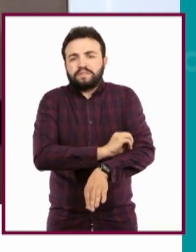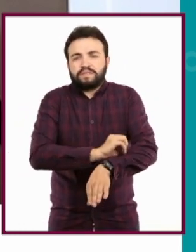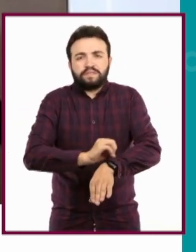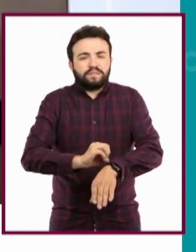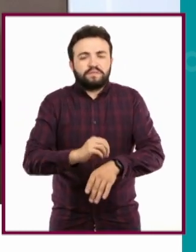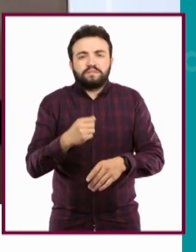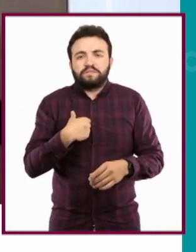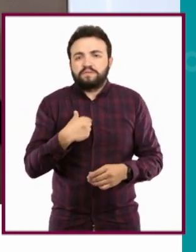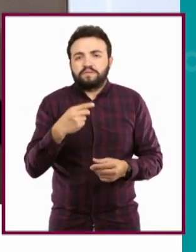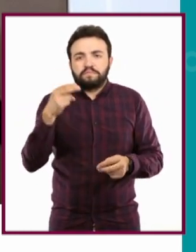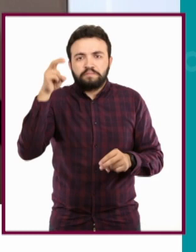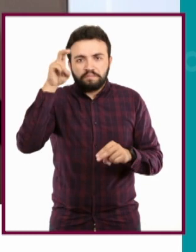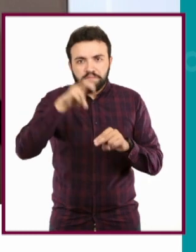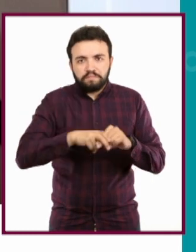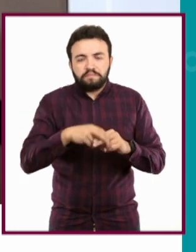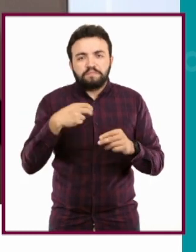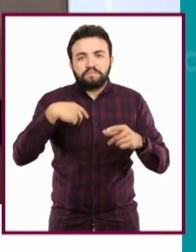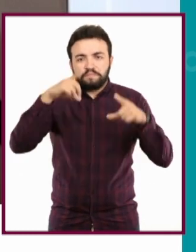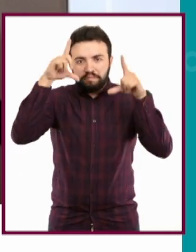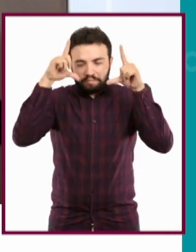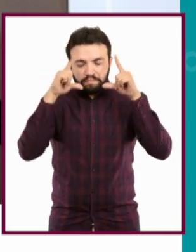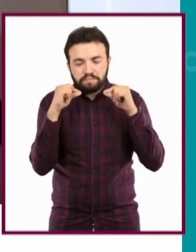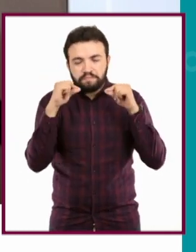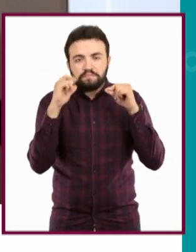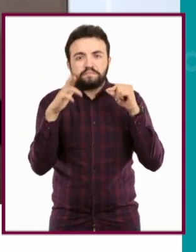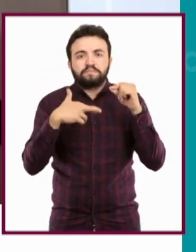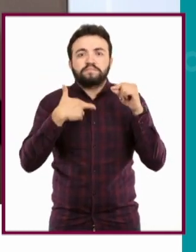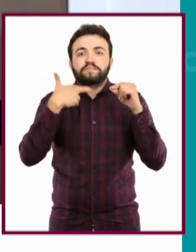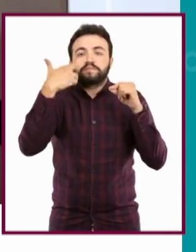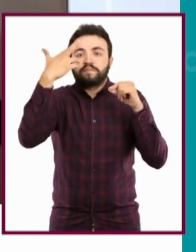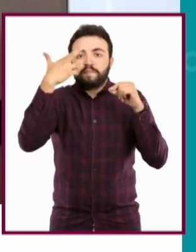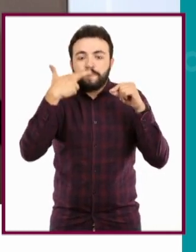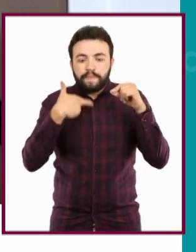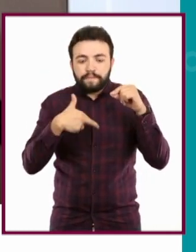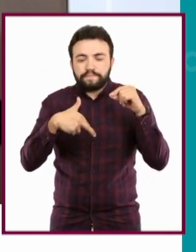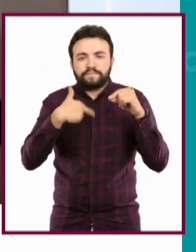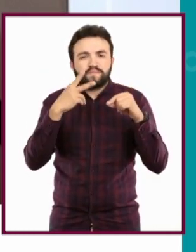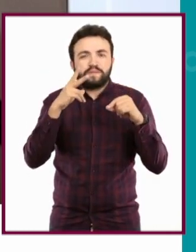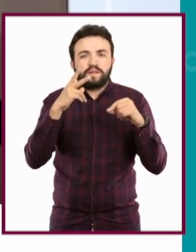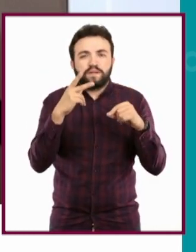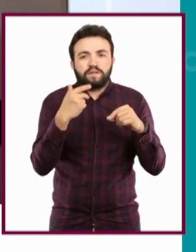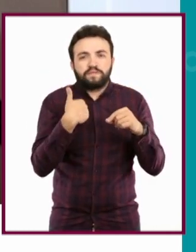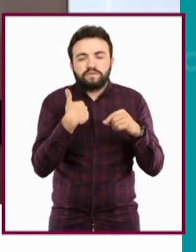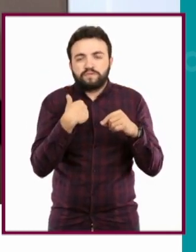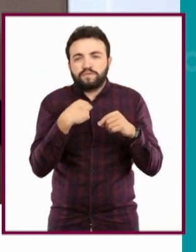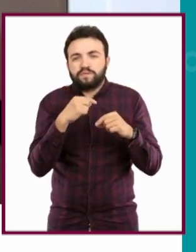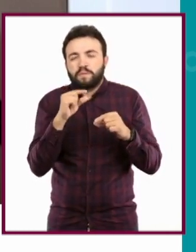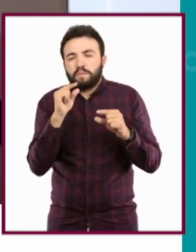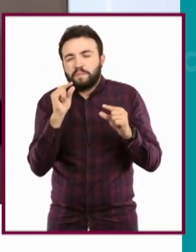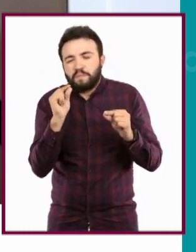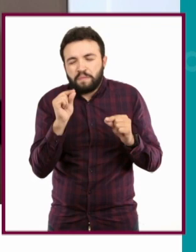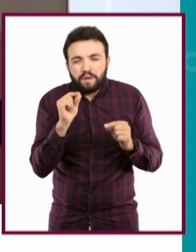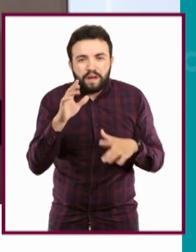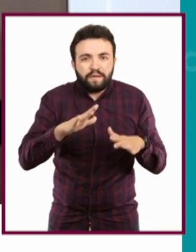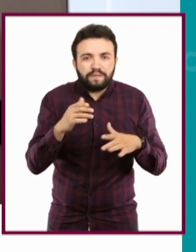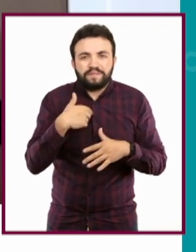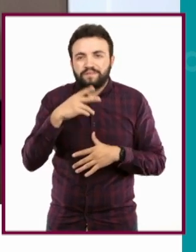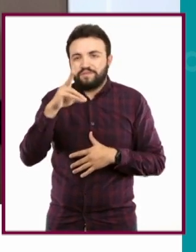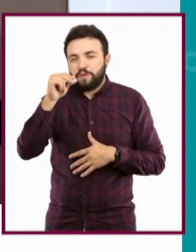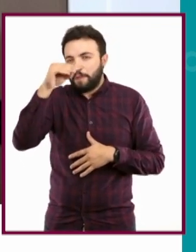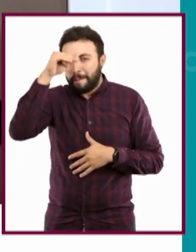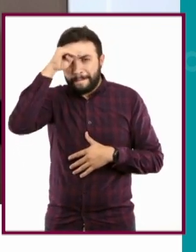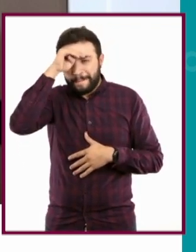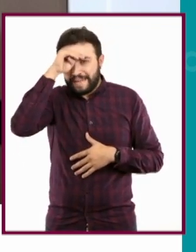y cierro los ojos y empiezo a seguir mi respiración. Trato de no pensar, lo cual es imposible,